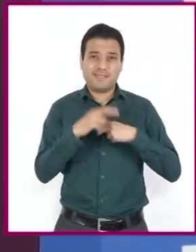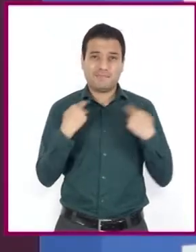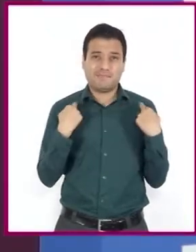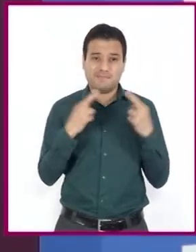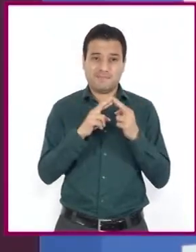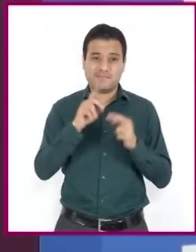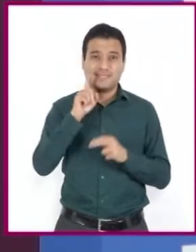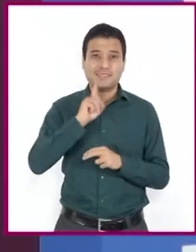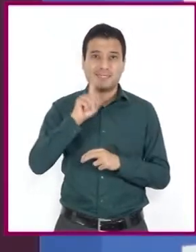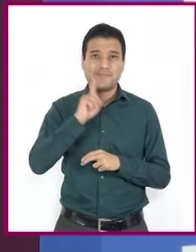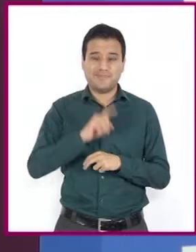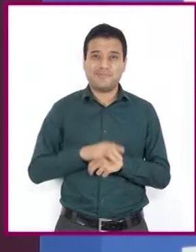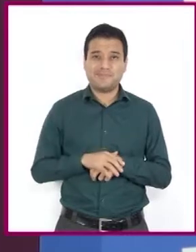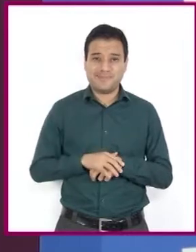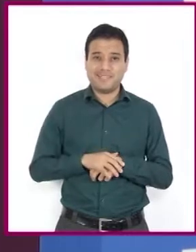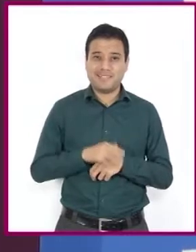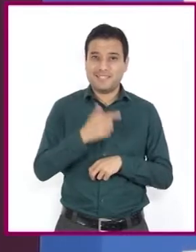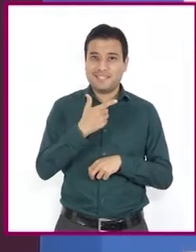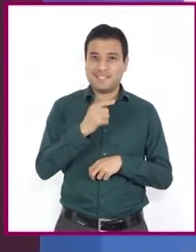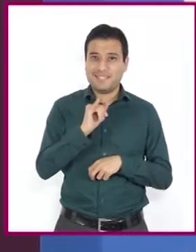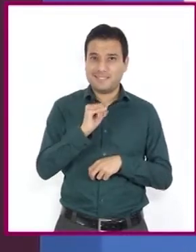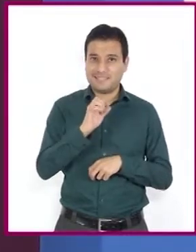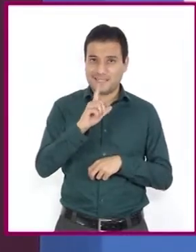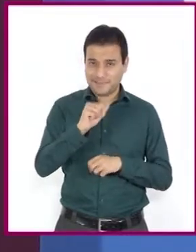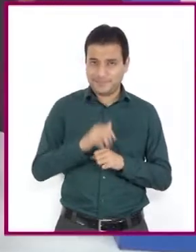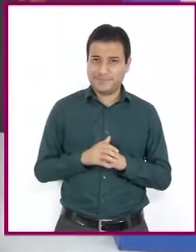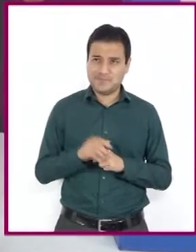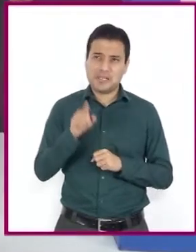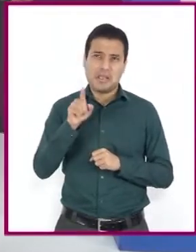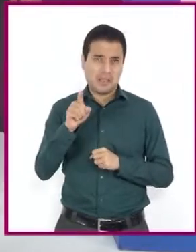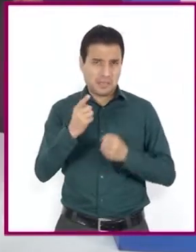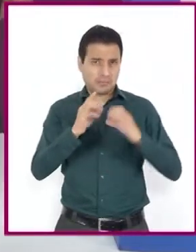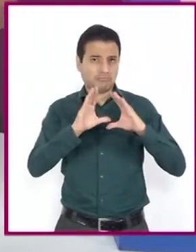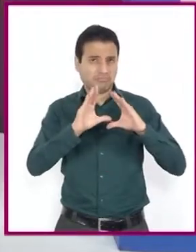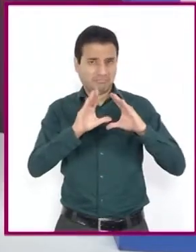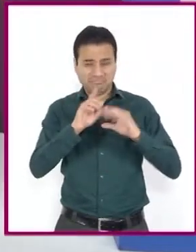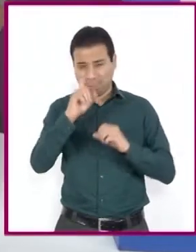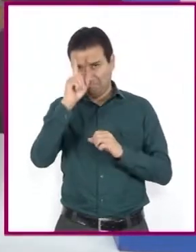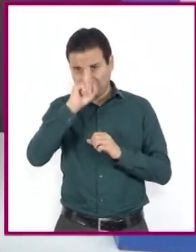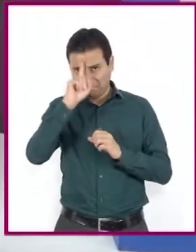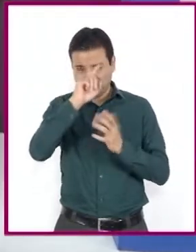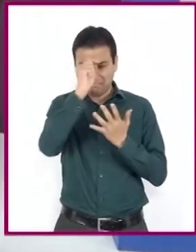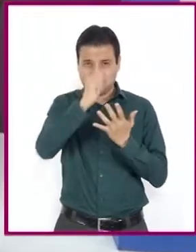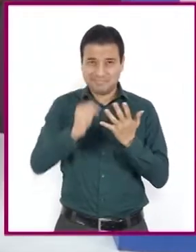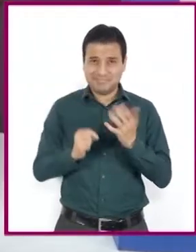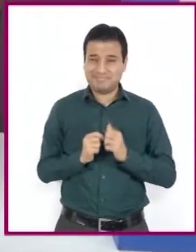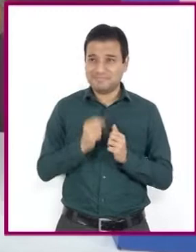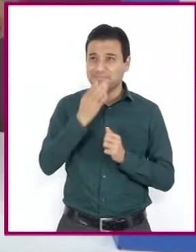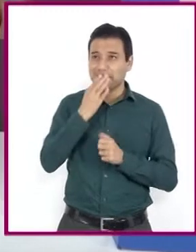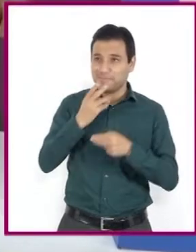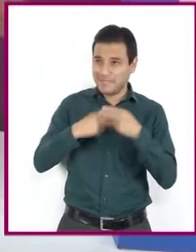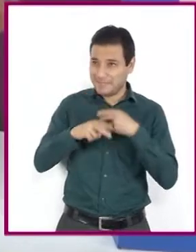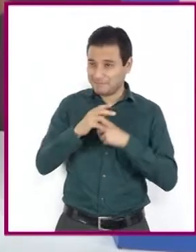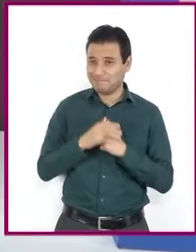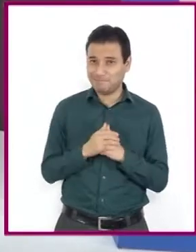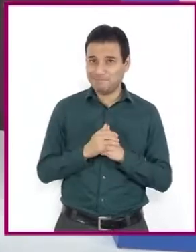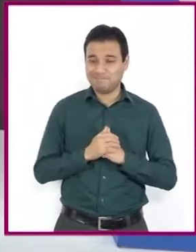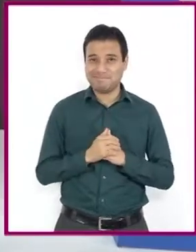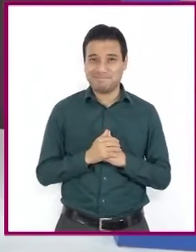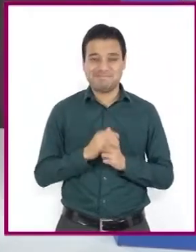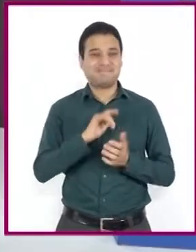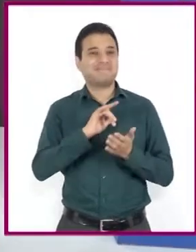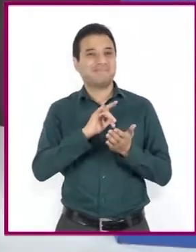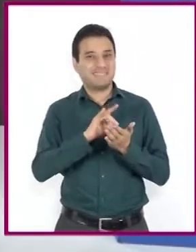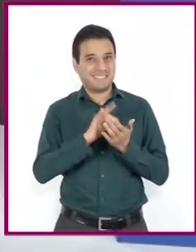maestra Gisela Hernández, quien guiará nuestro aprendizaje el día de hoy. Bienvenida, maestra.